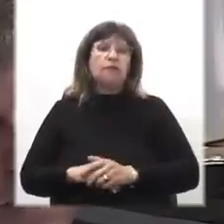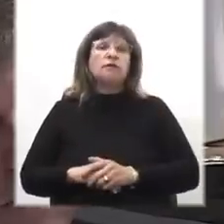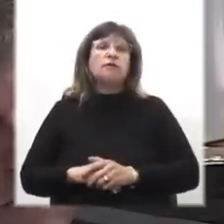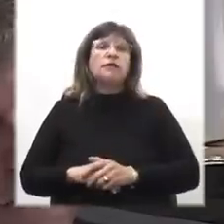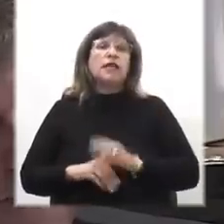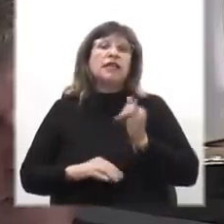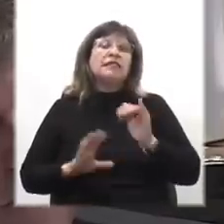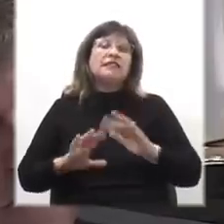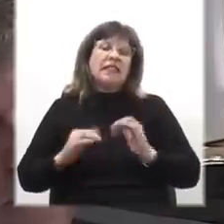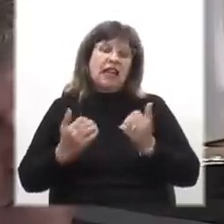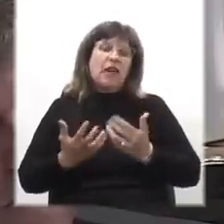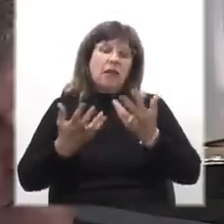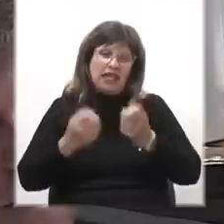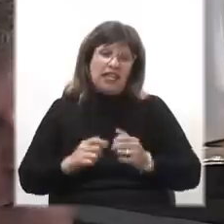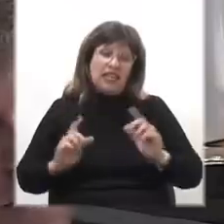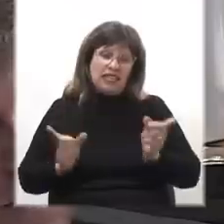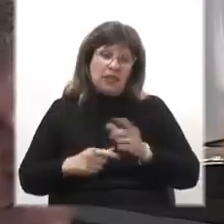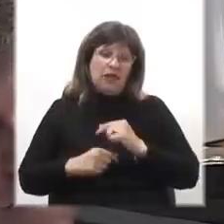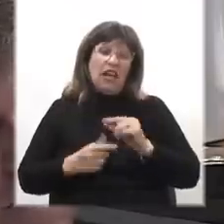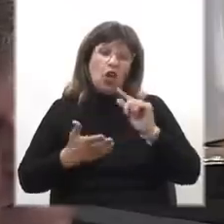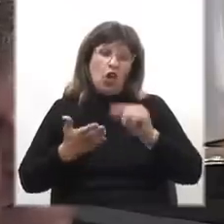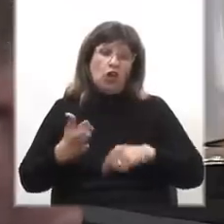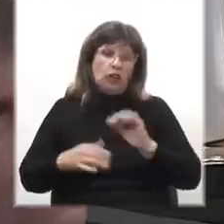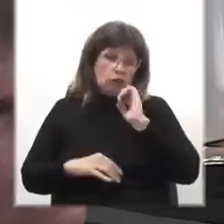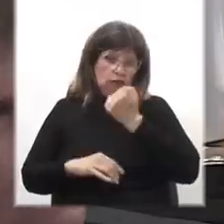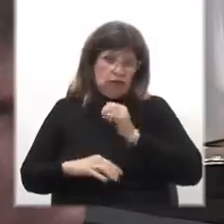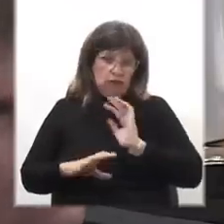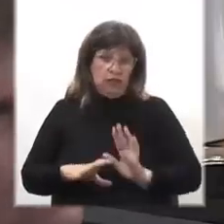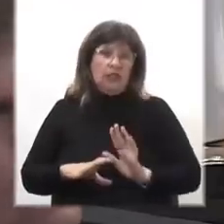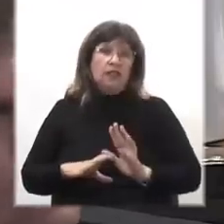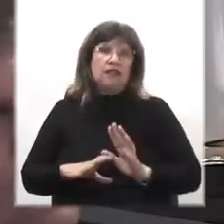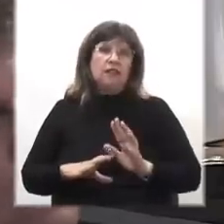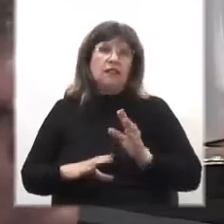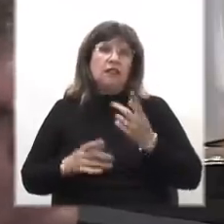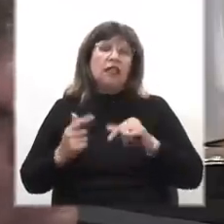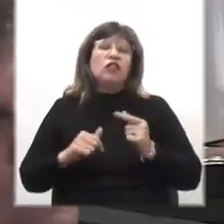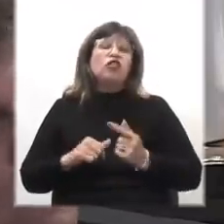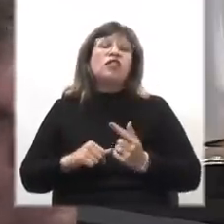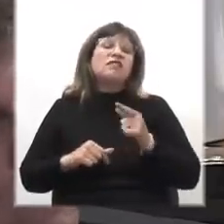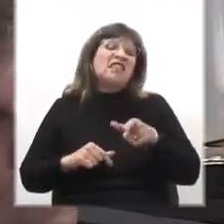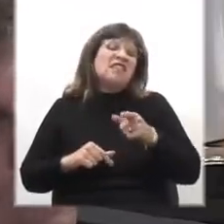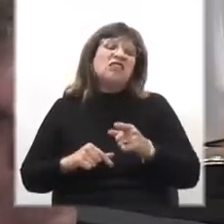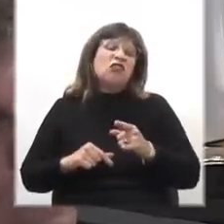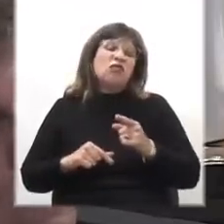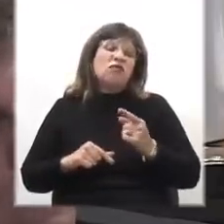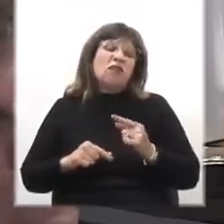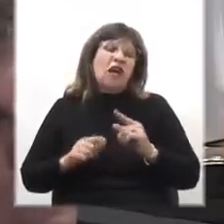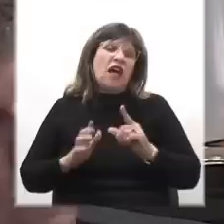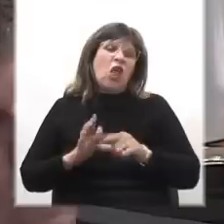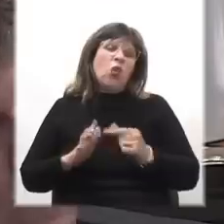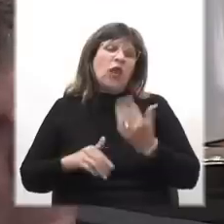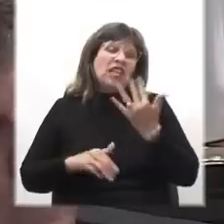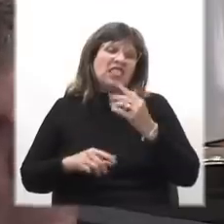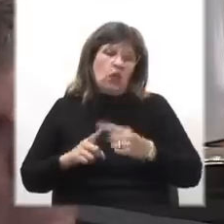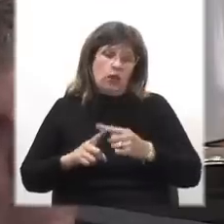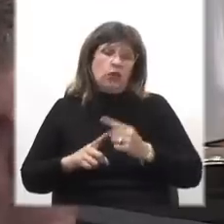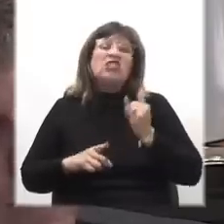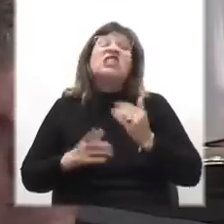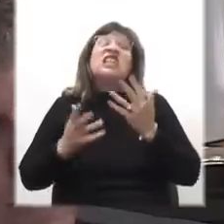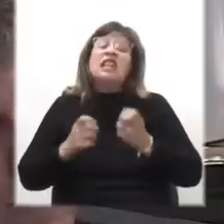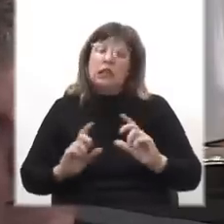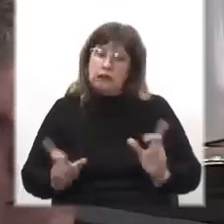la Cámara quiere terminar con los contratos confidenciales, nos lleva 5 minutos. Si quieren terminar,